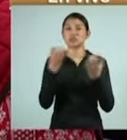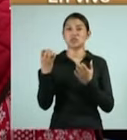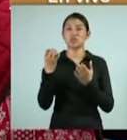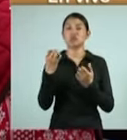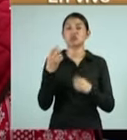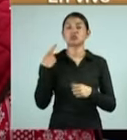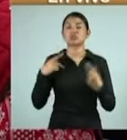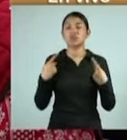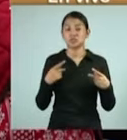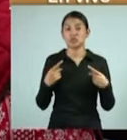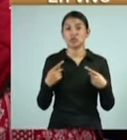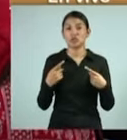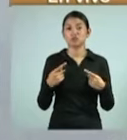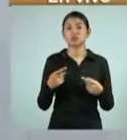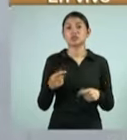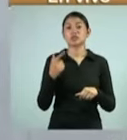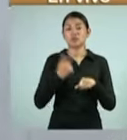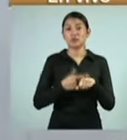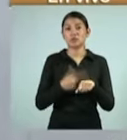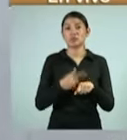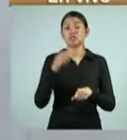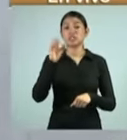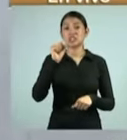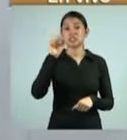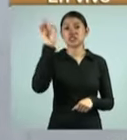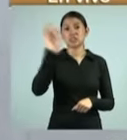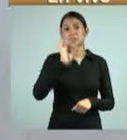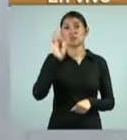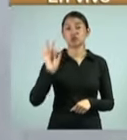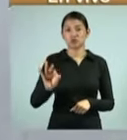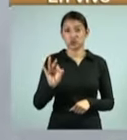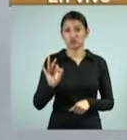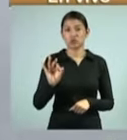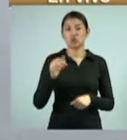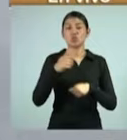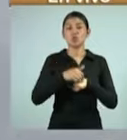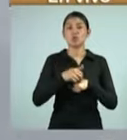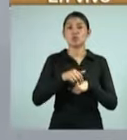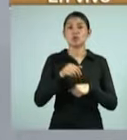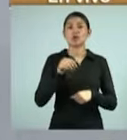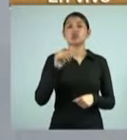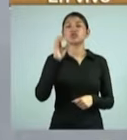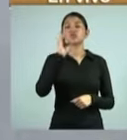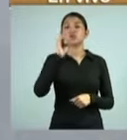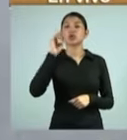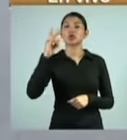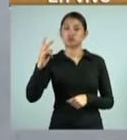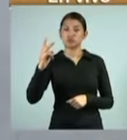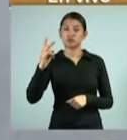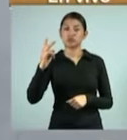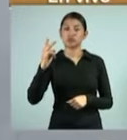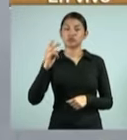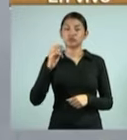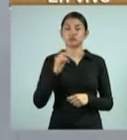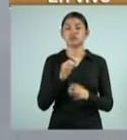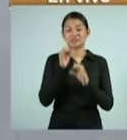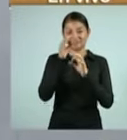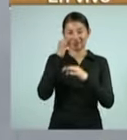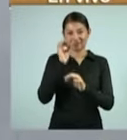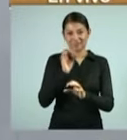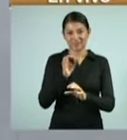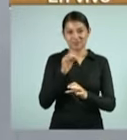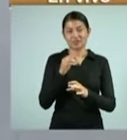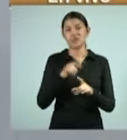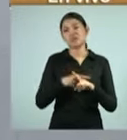el 60% era el serotipo 2. Hoy, de los 799 casos que tengo